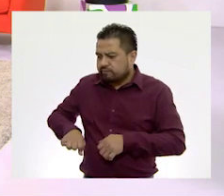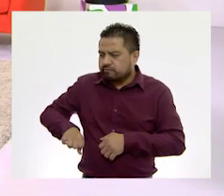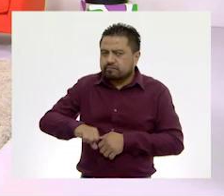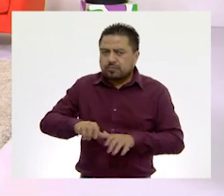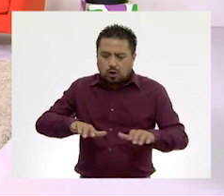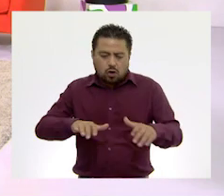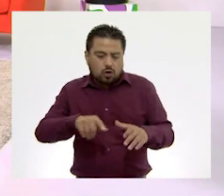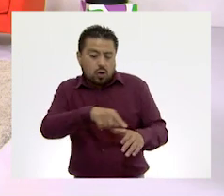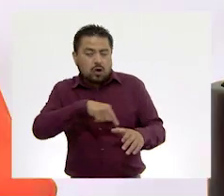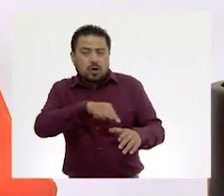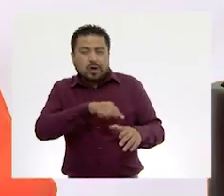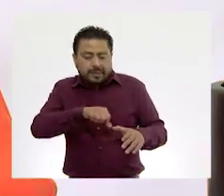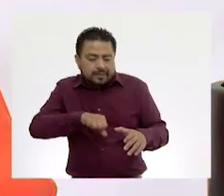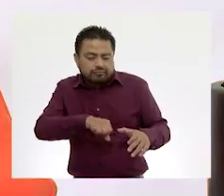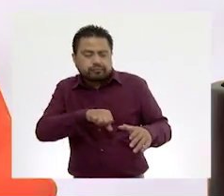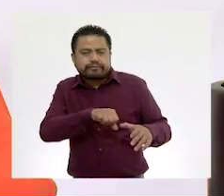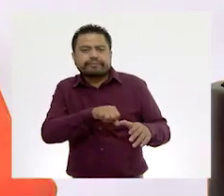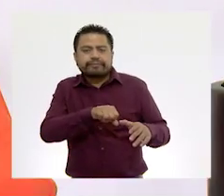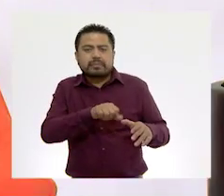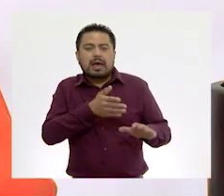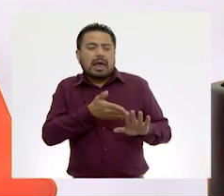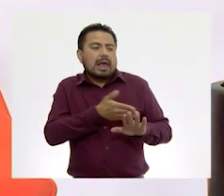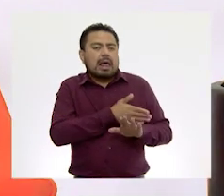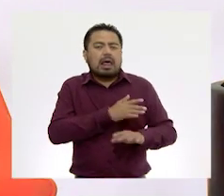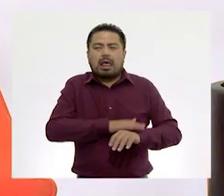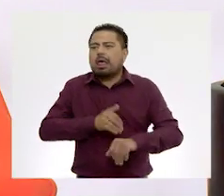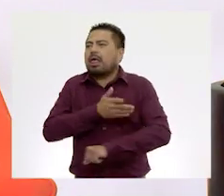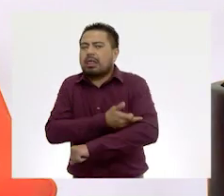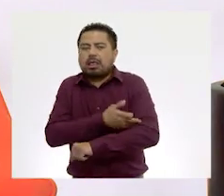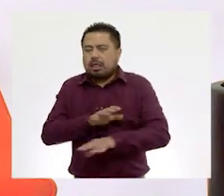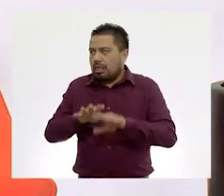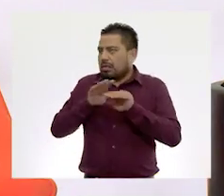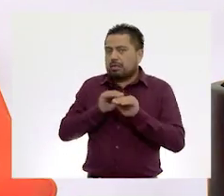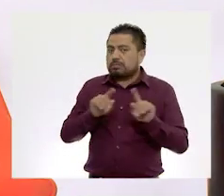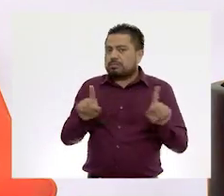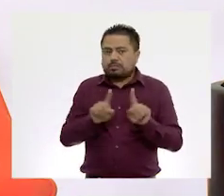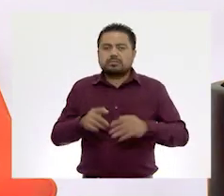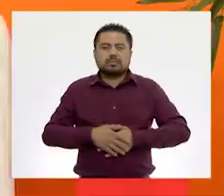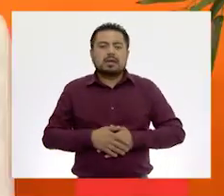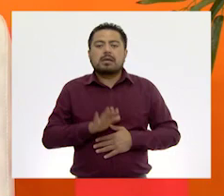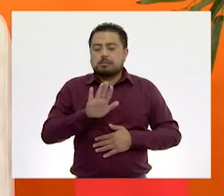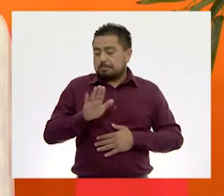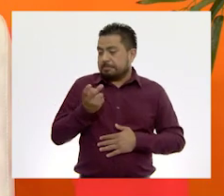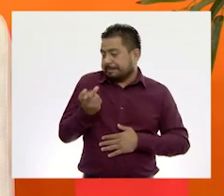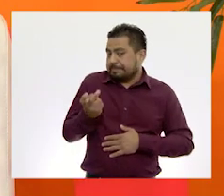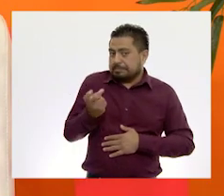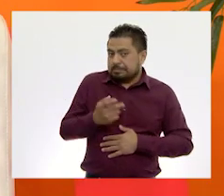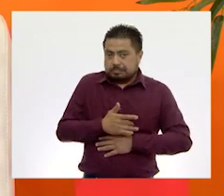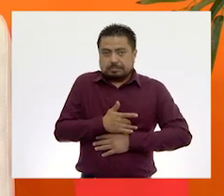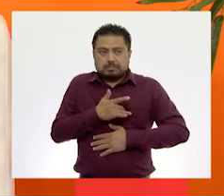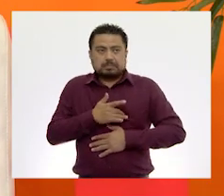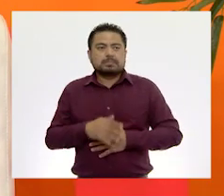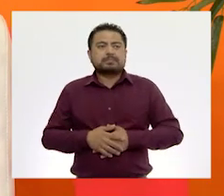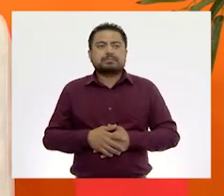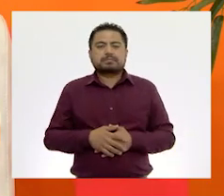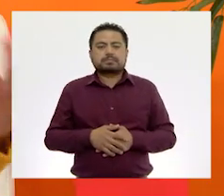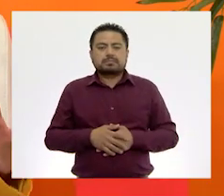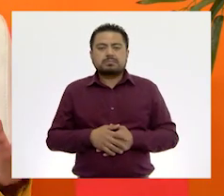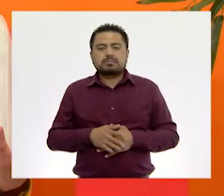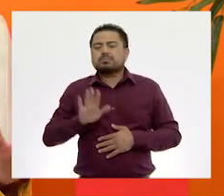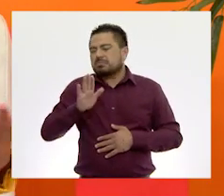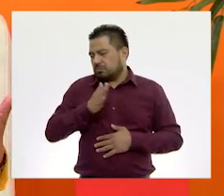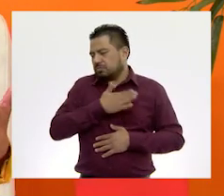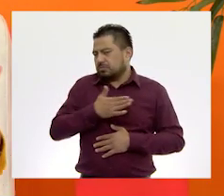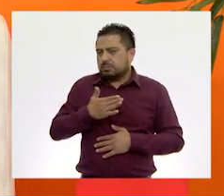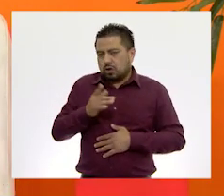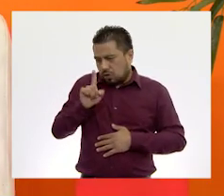rápidamente antes de que se demore, ¿no?, esta adquisición. Y en este sentido de que bueno, ya